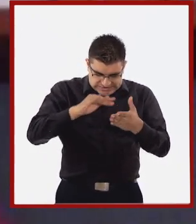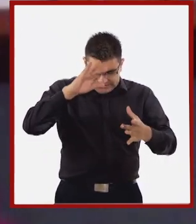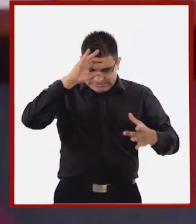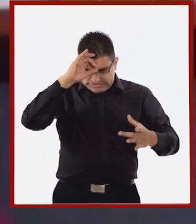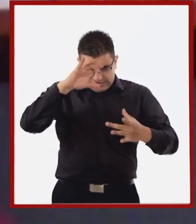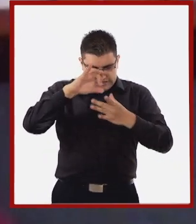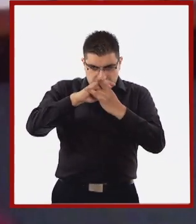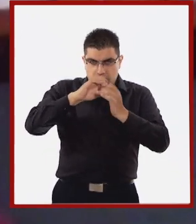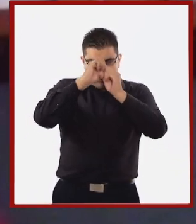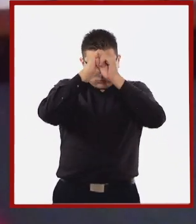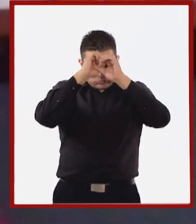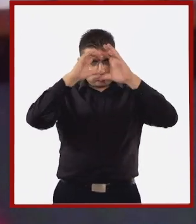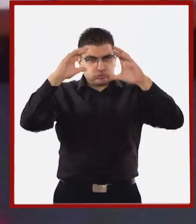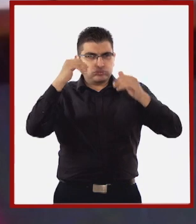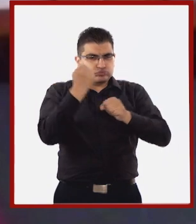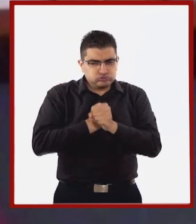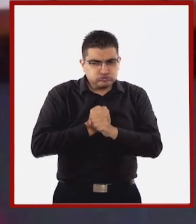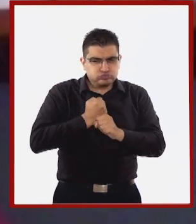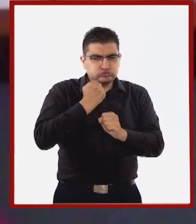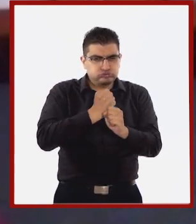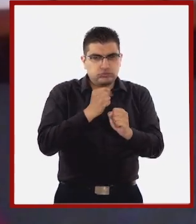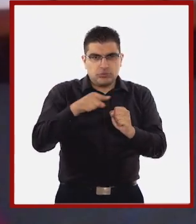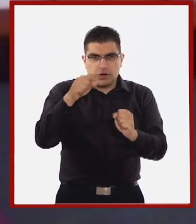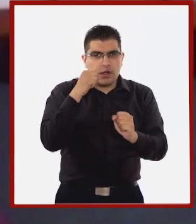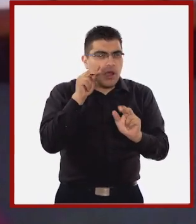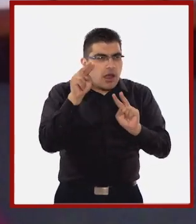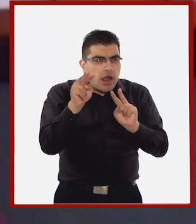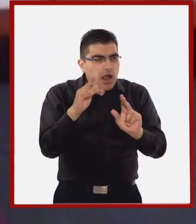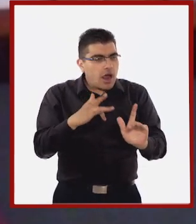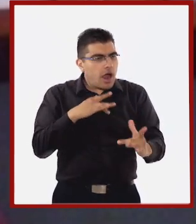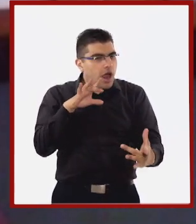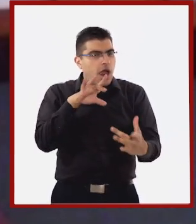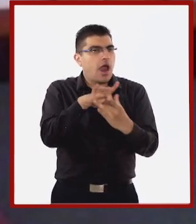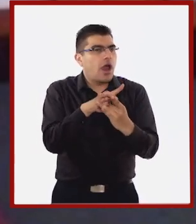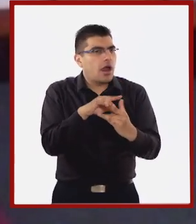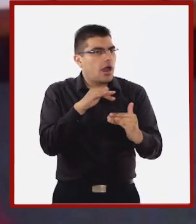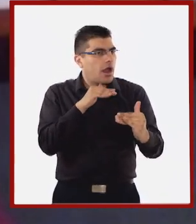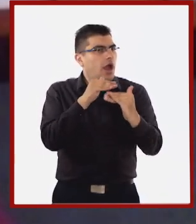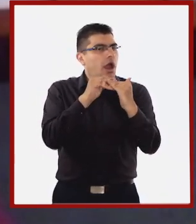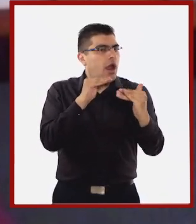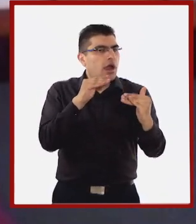los demás podrán conocer de nosotros no solo lo esencial, sino